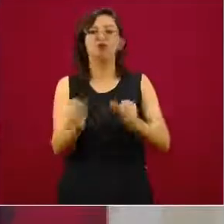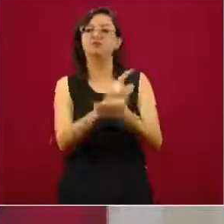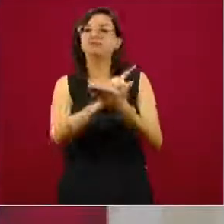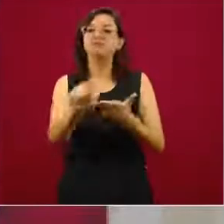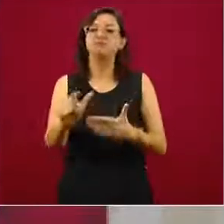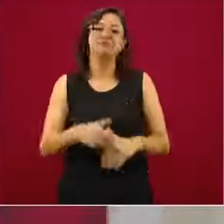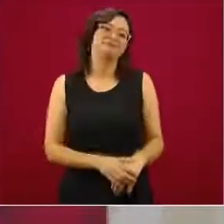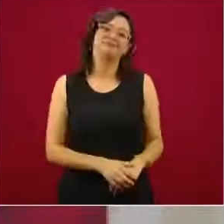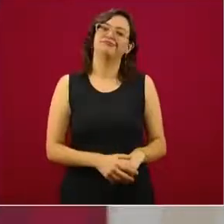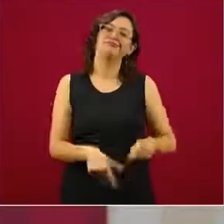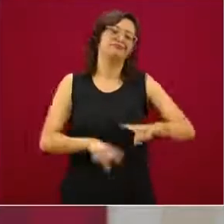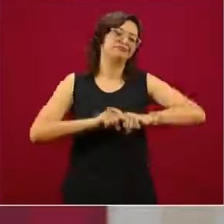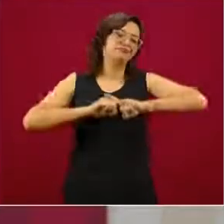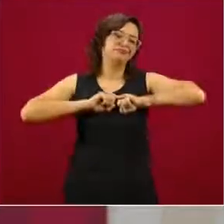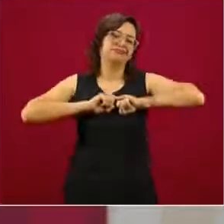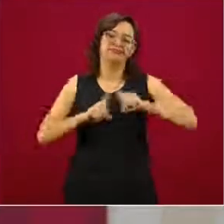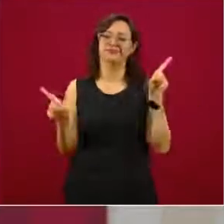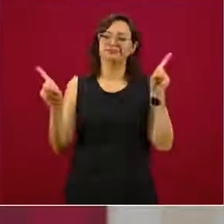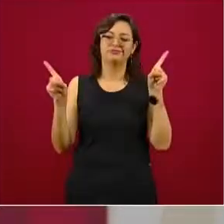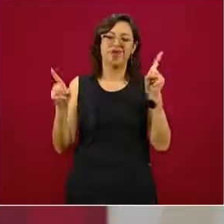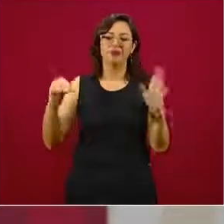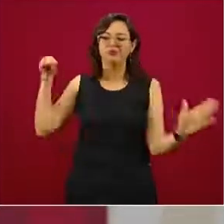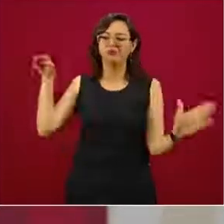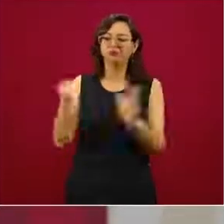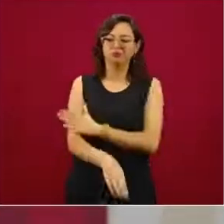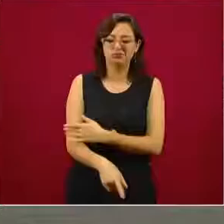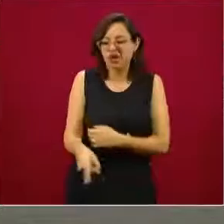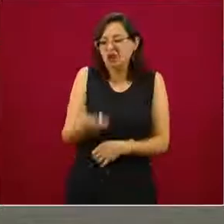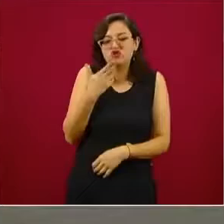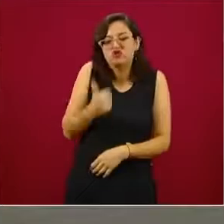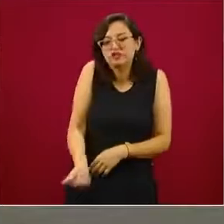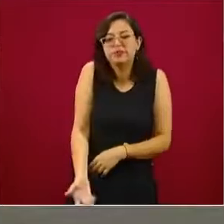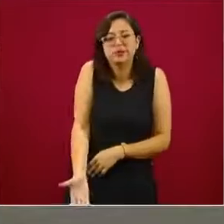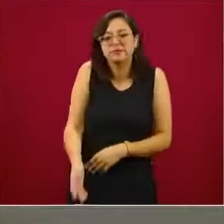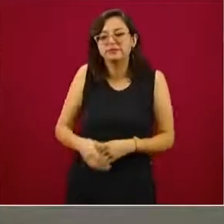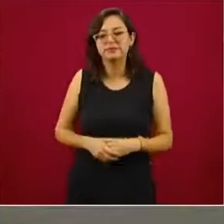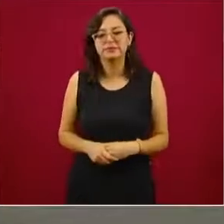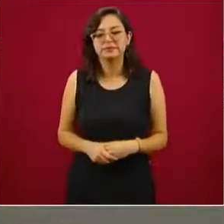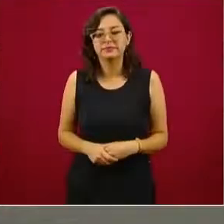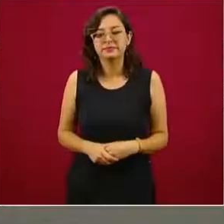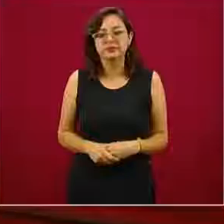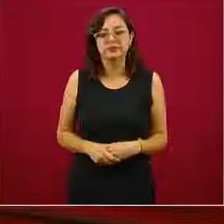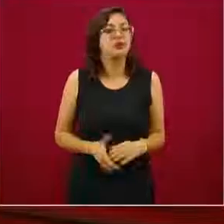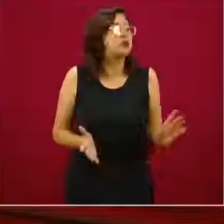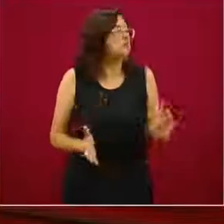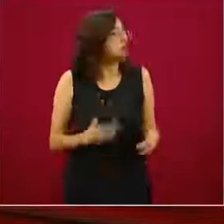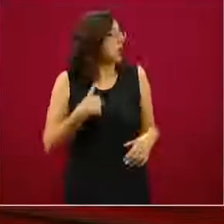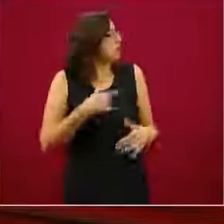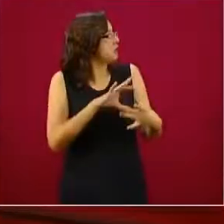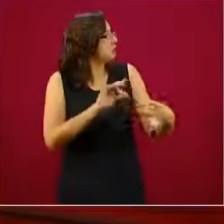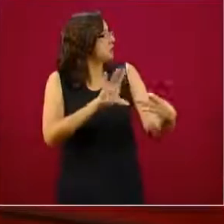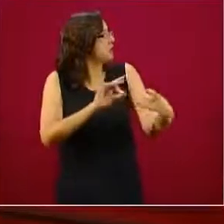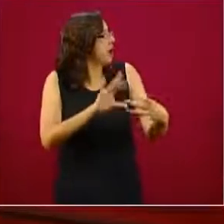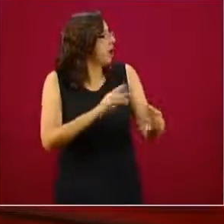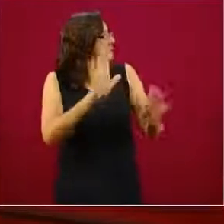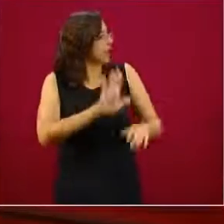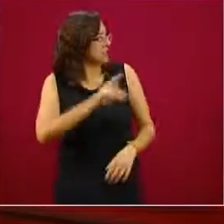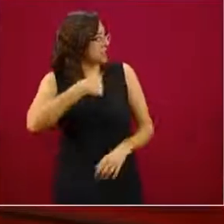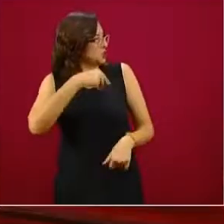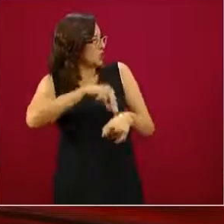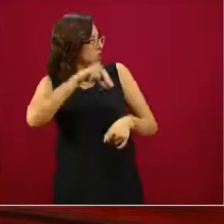realidad lo que haces es inhibirla. Ya estoy metiéndome en sus terrenos. No, está excelente, excelente. Se ve